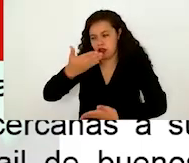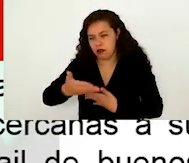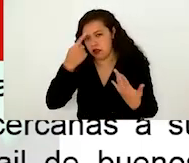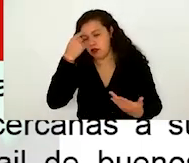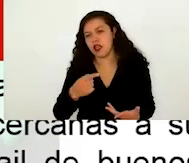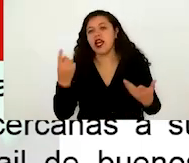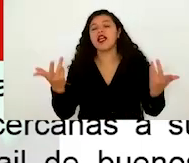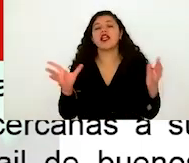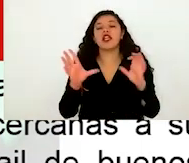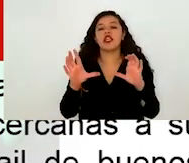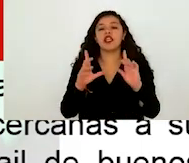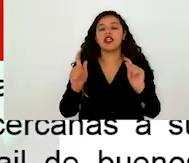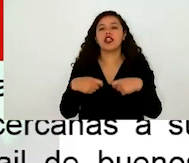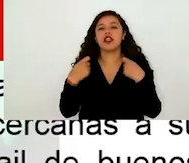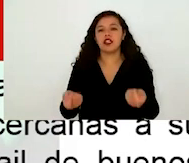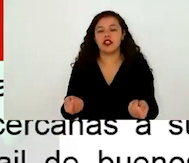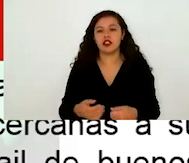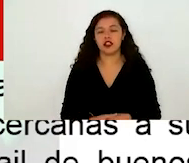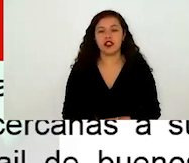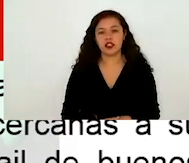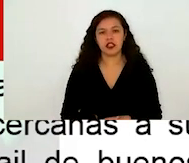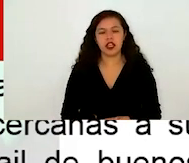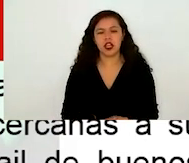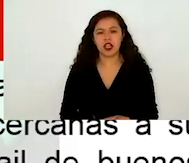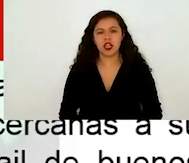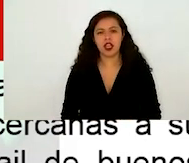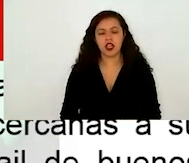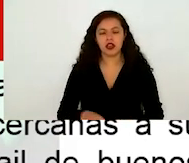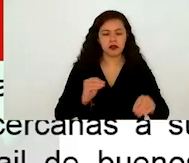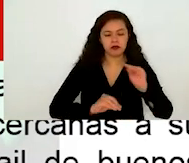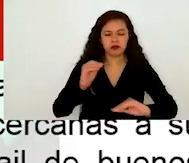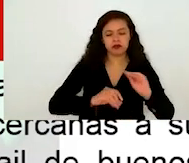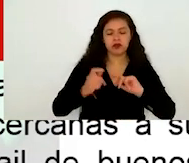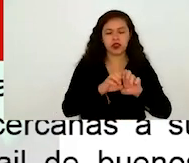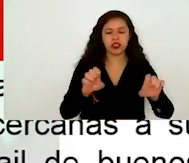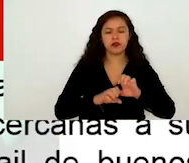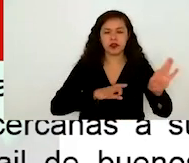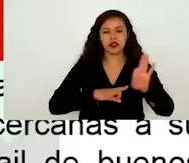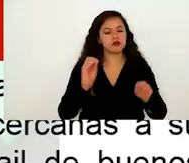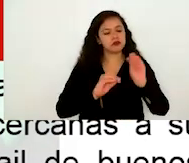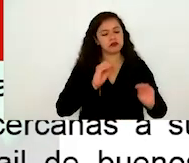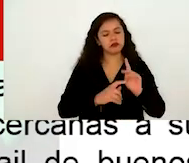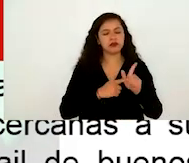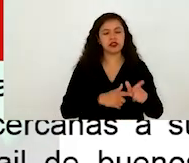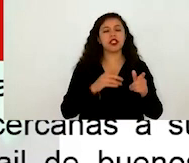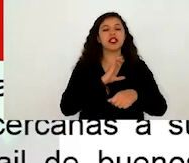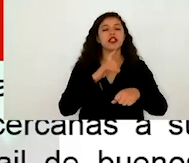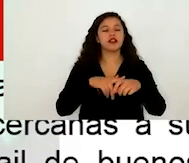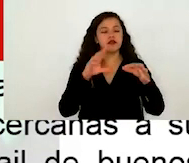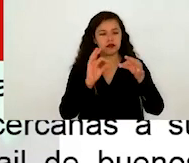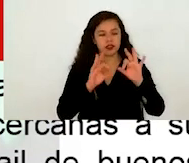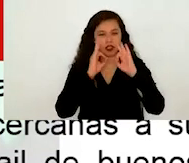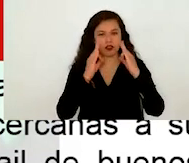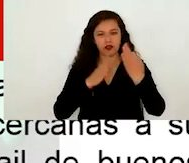entregándole un café continuó preparando un memorándum para su equipo de trabajo especificando los formatos